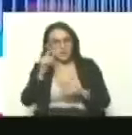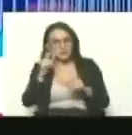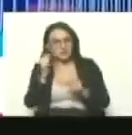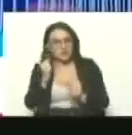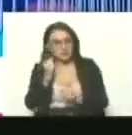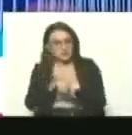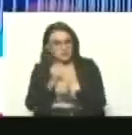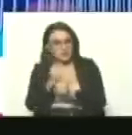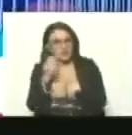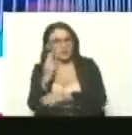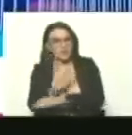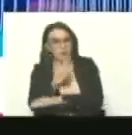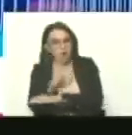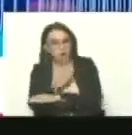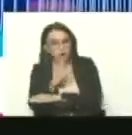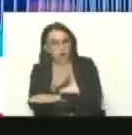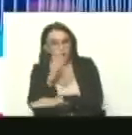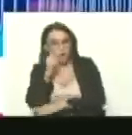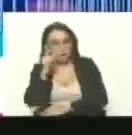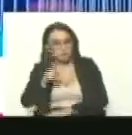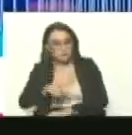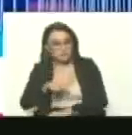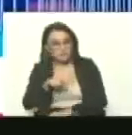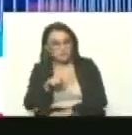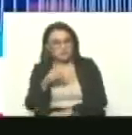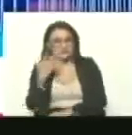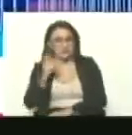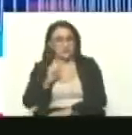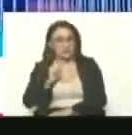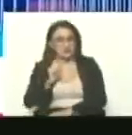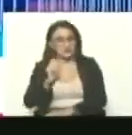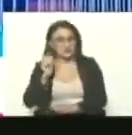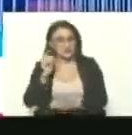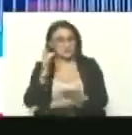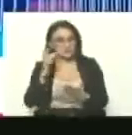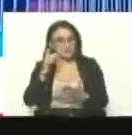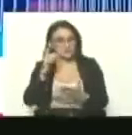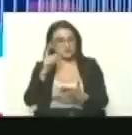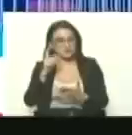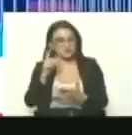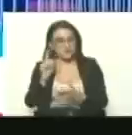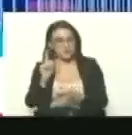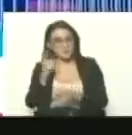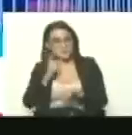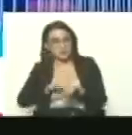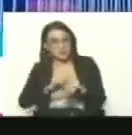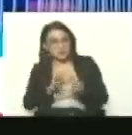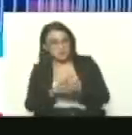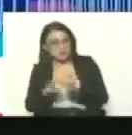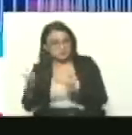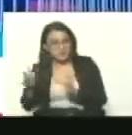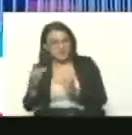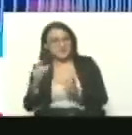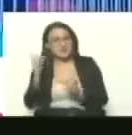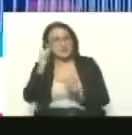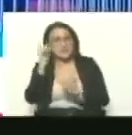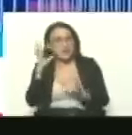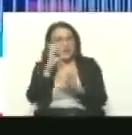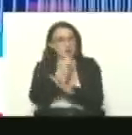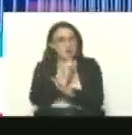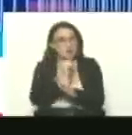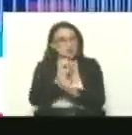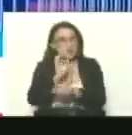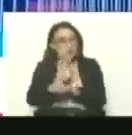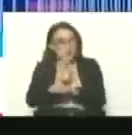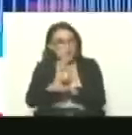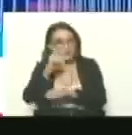trabajado. Y lo que hacemos es que durante 5 meses, este grupo de guardianes, de hecho ahorita estamos en plena temporada, durante día y noche cuidan los nidos